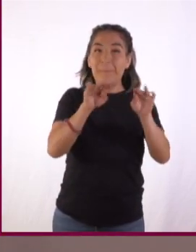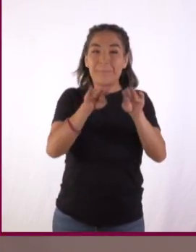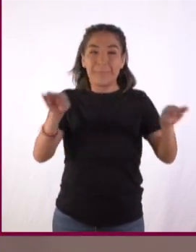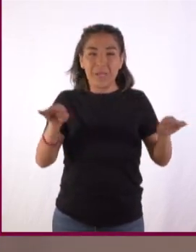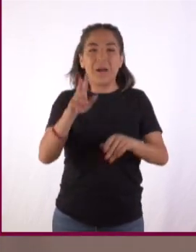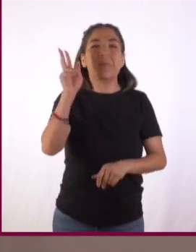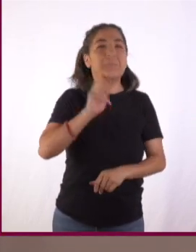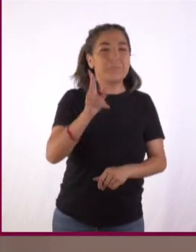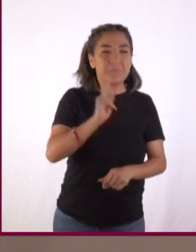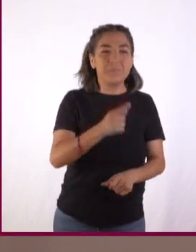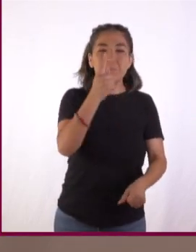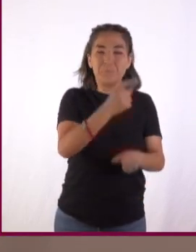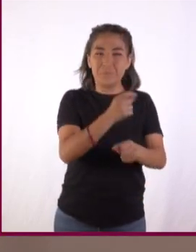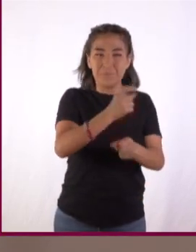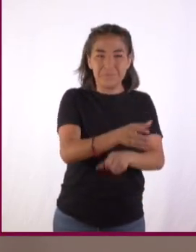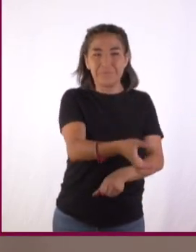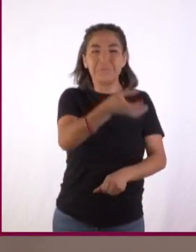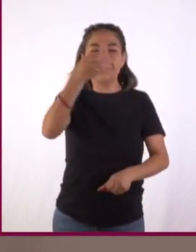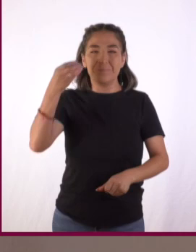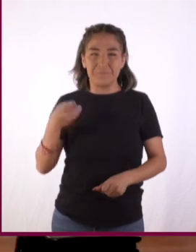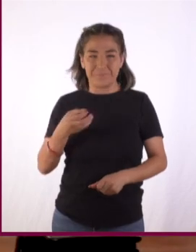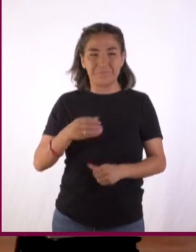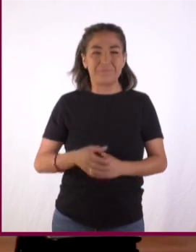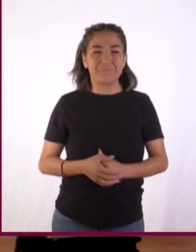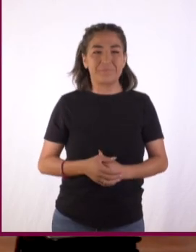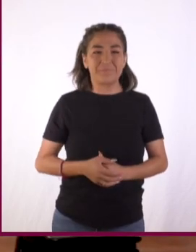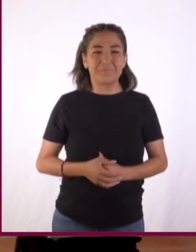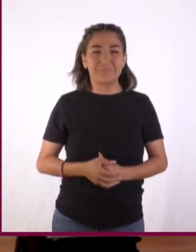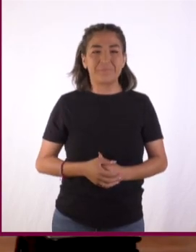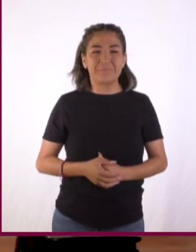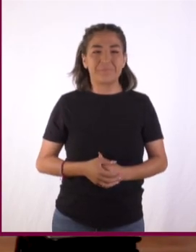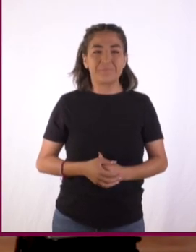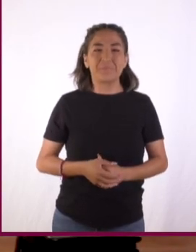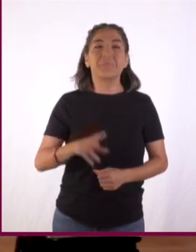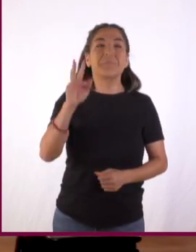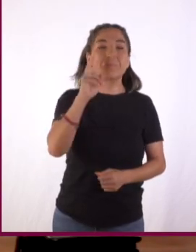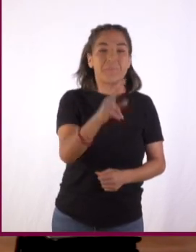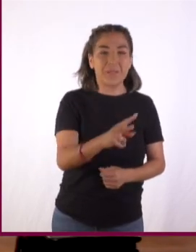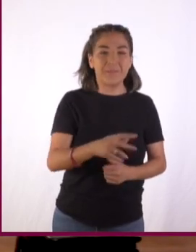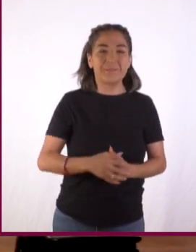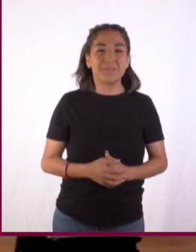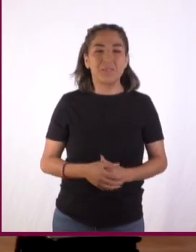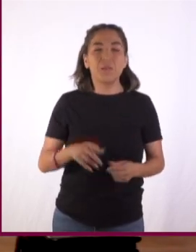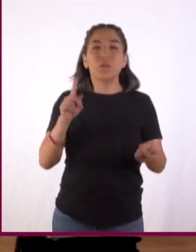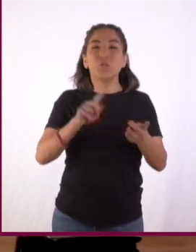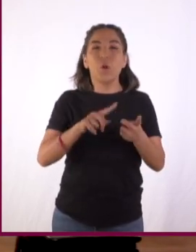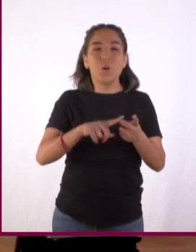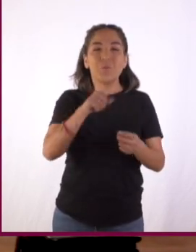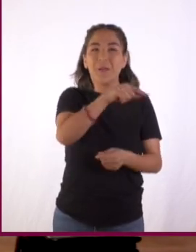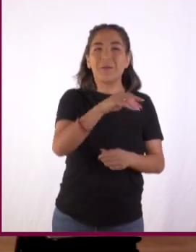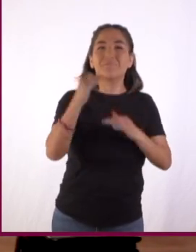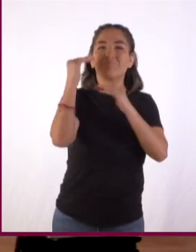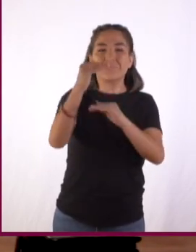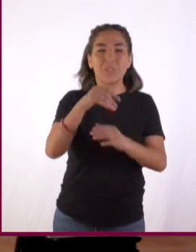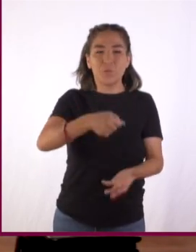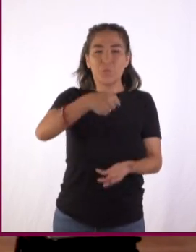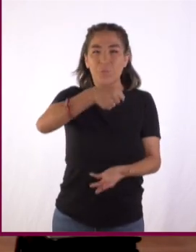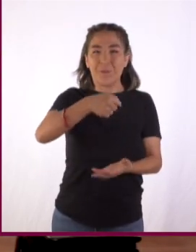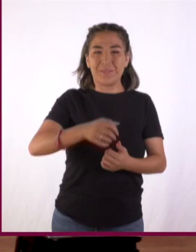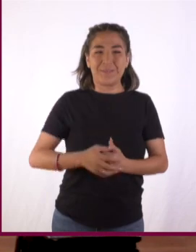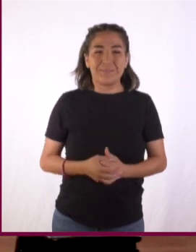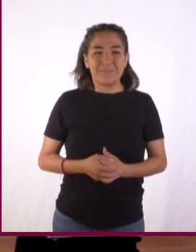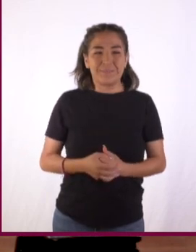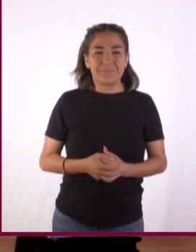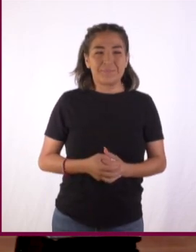medidas anteriores. Entonces voy a quitar el primer objeto y vemos dónde queda la base de la